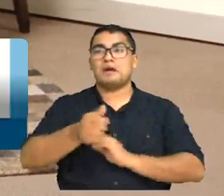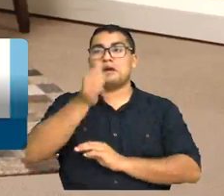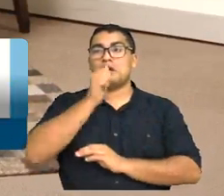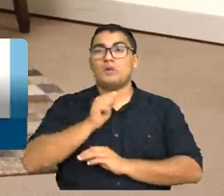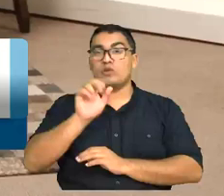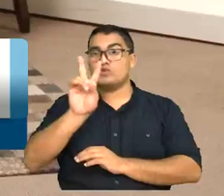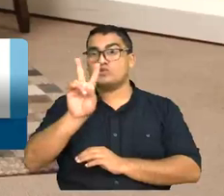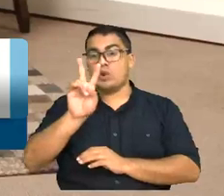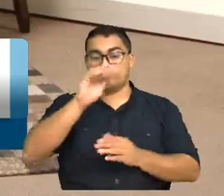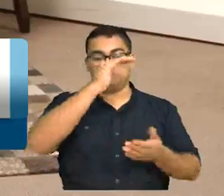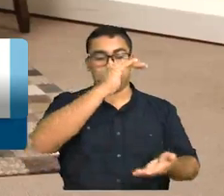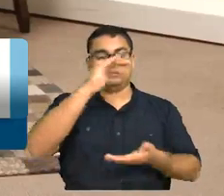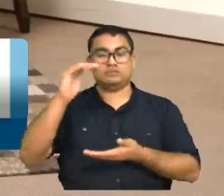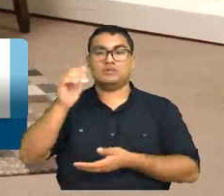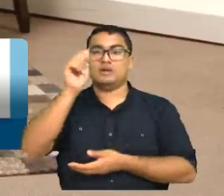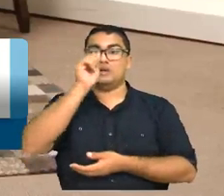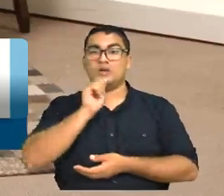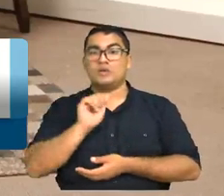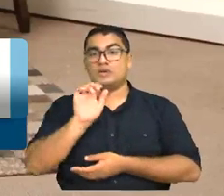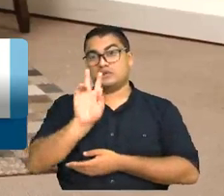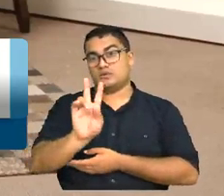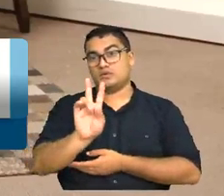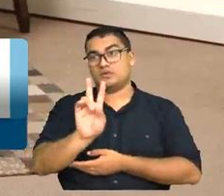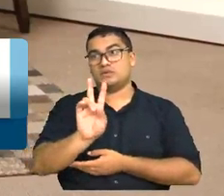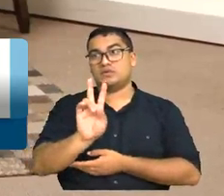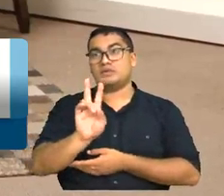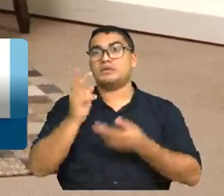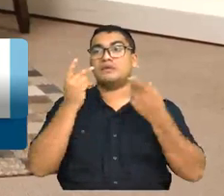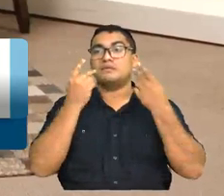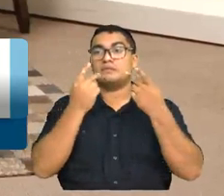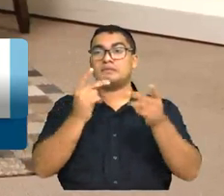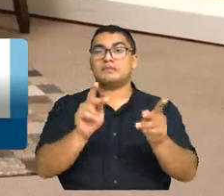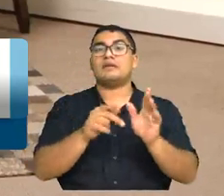2 litros mínimo. Digo mínimo porque es lo mínimo pero cuando